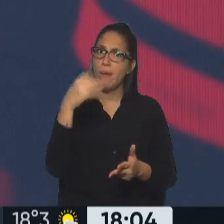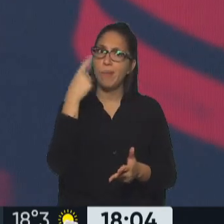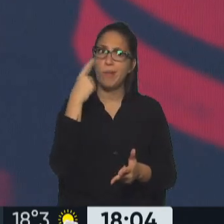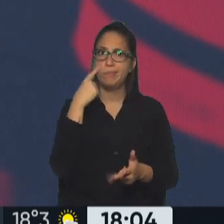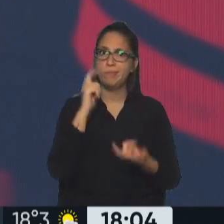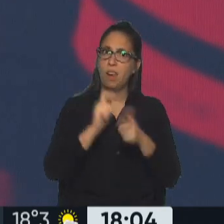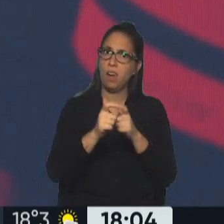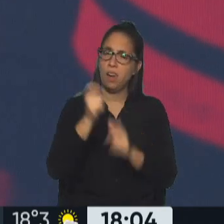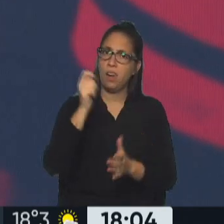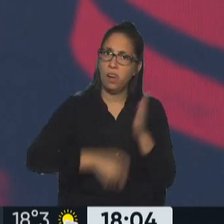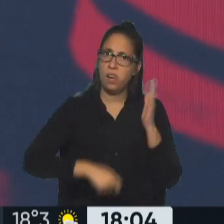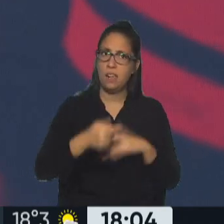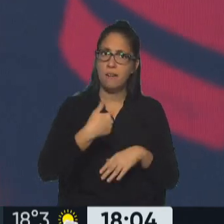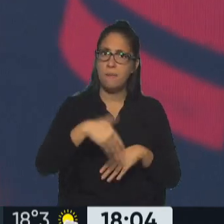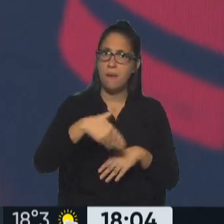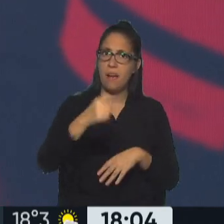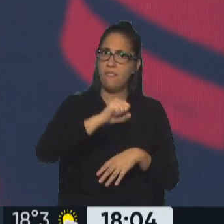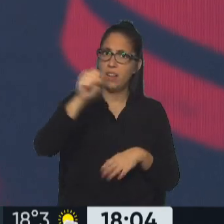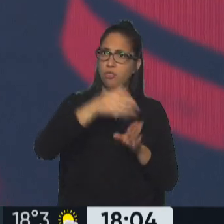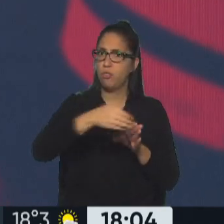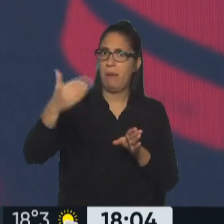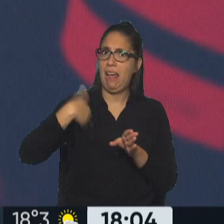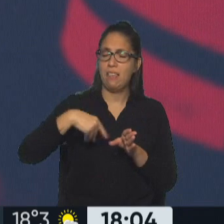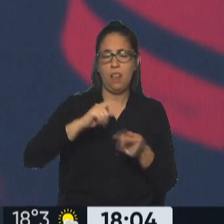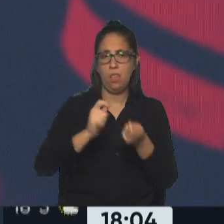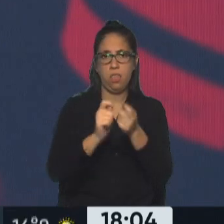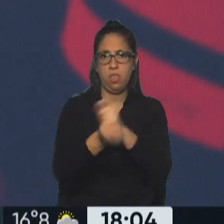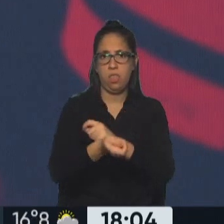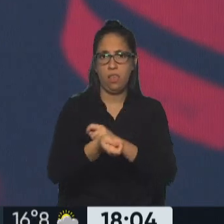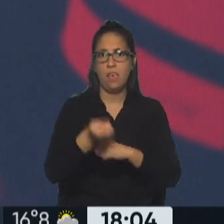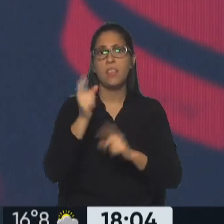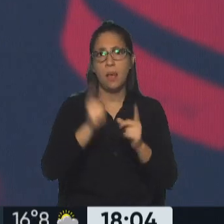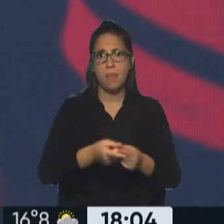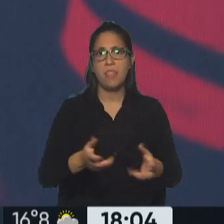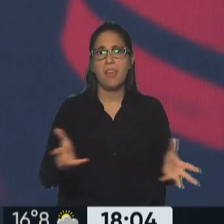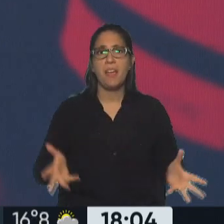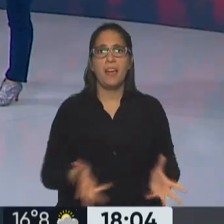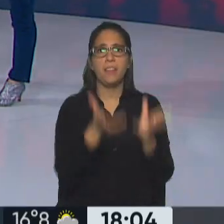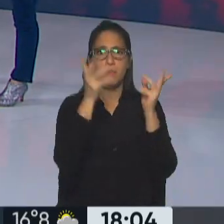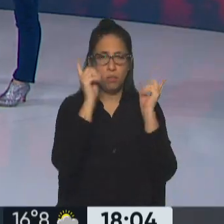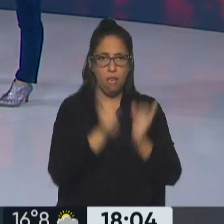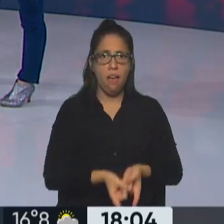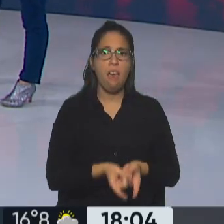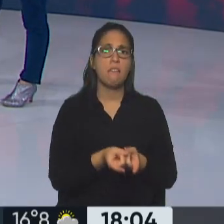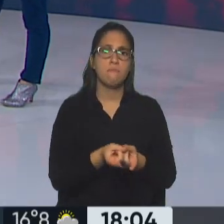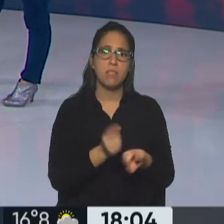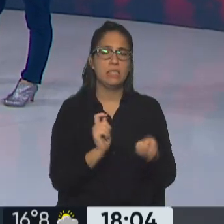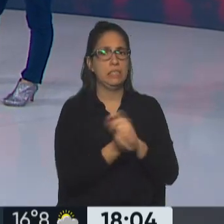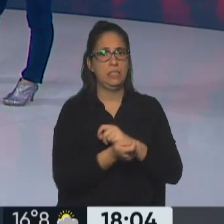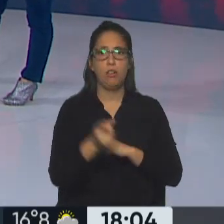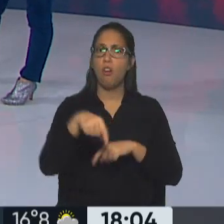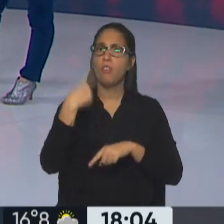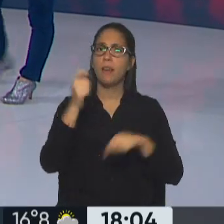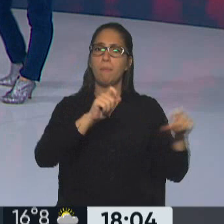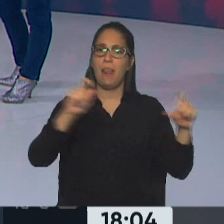corrigió de hecho las proyecciones de inflación para la Argentina y lamentablemente las de crecimiento también, haciendo el panorama mucho más complejo. Tenemos otra